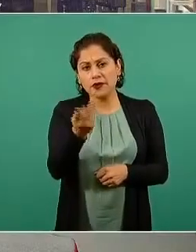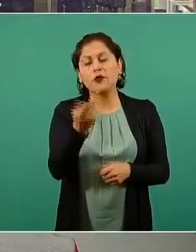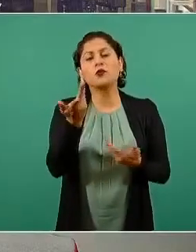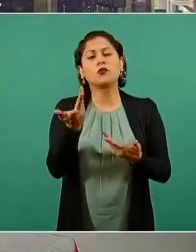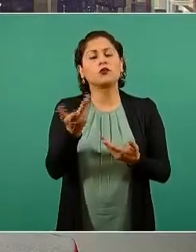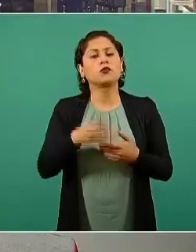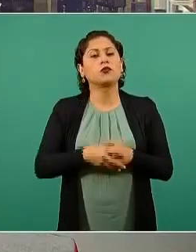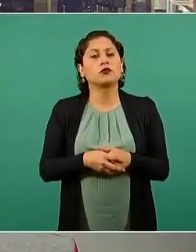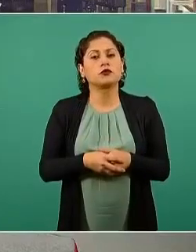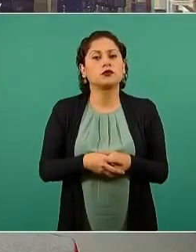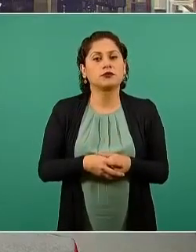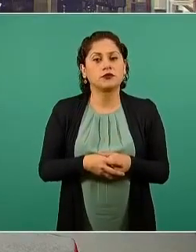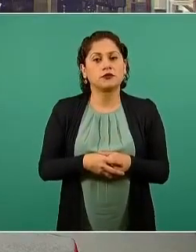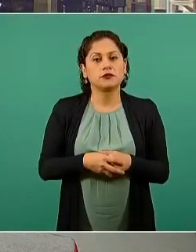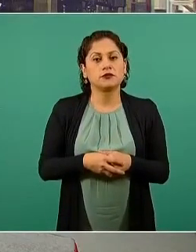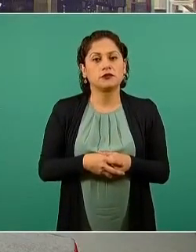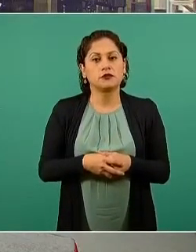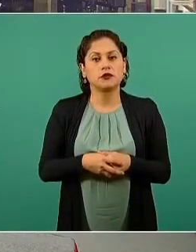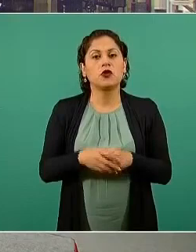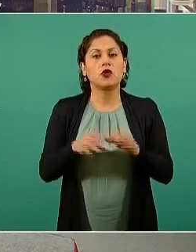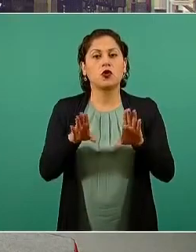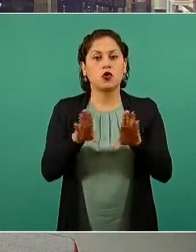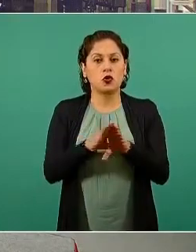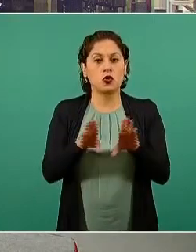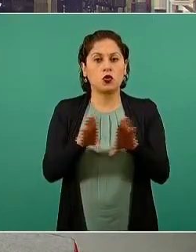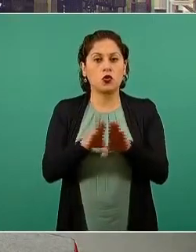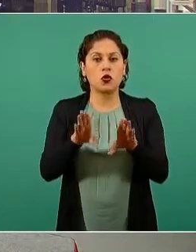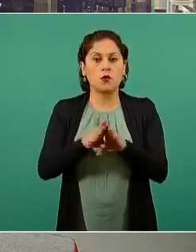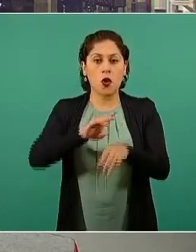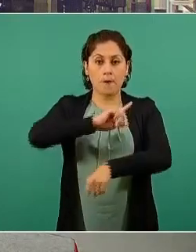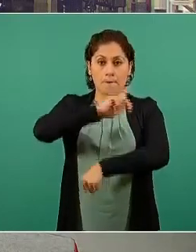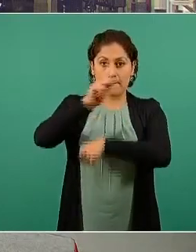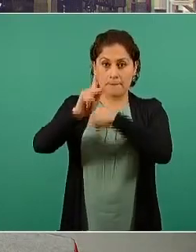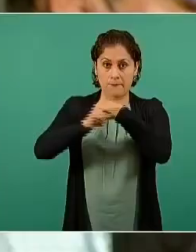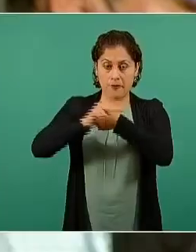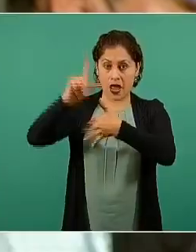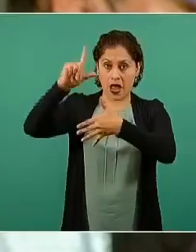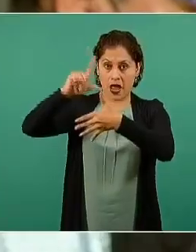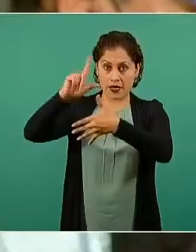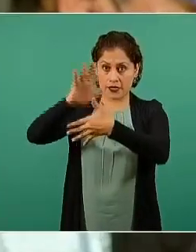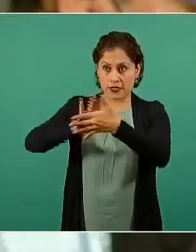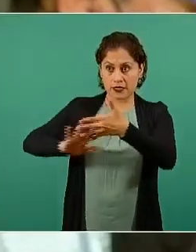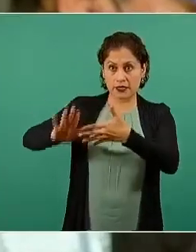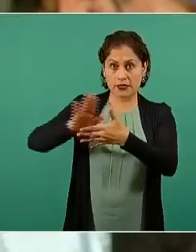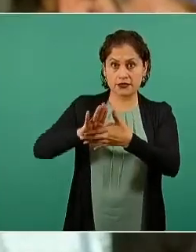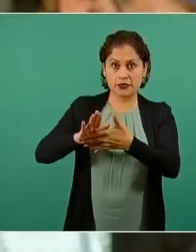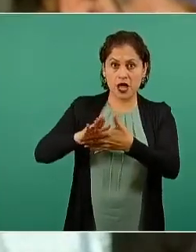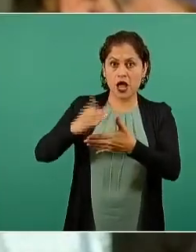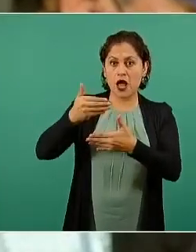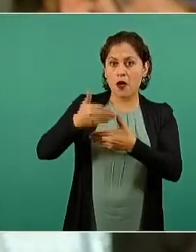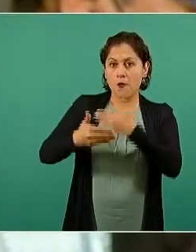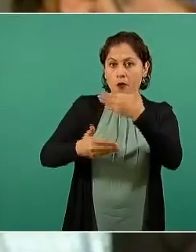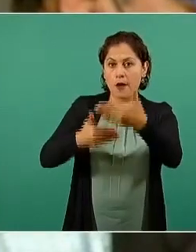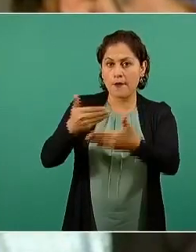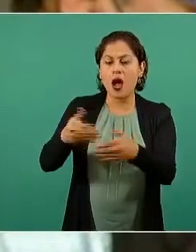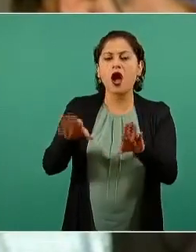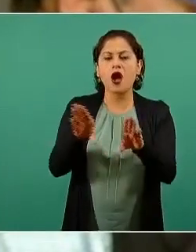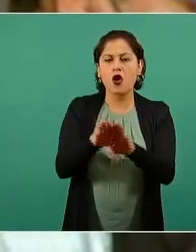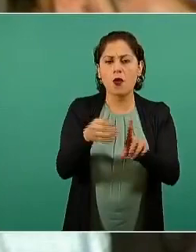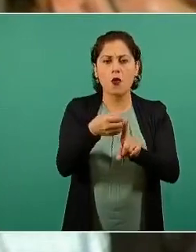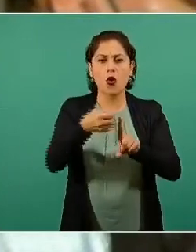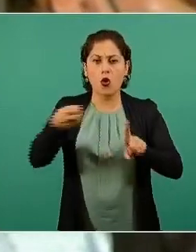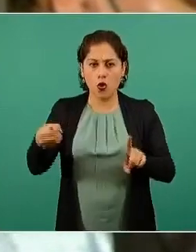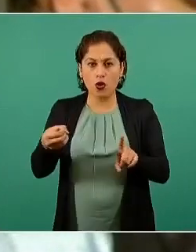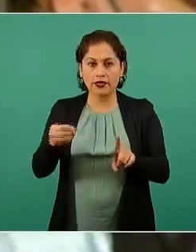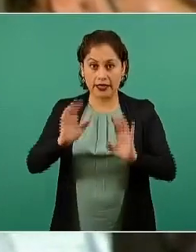será el modo en el que se priorizarán los países de América Latina que posteriormente van a recibir la vacuna? Una vez que